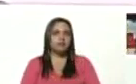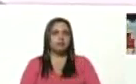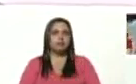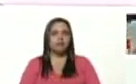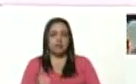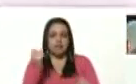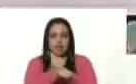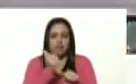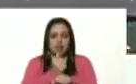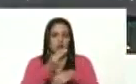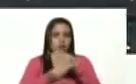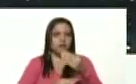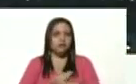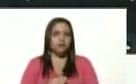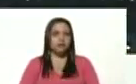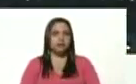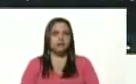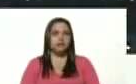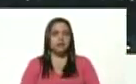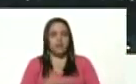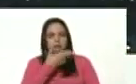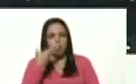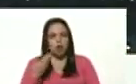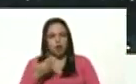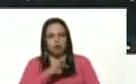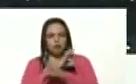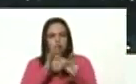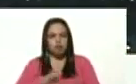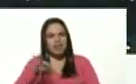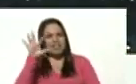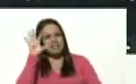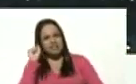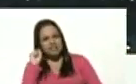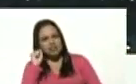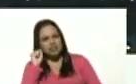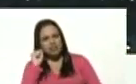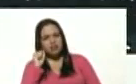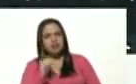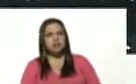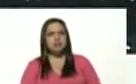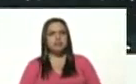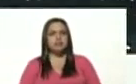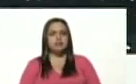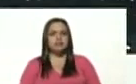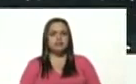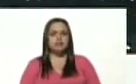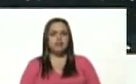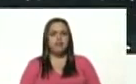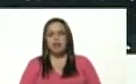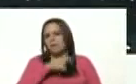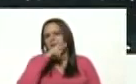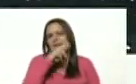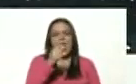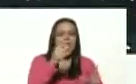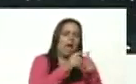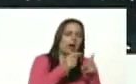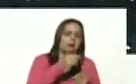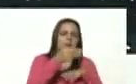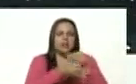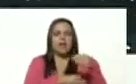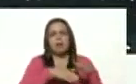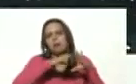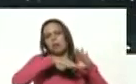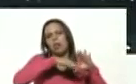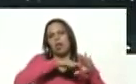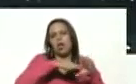obra hecha. No hay mejor forma de entender. No se enreden ustedes en palabrería. No se enreden en